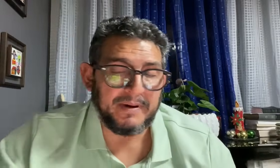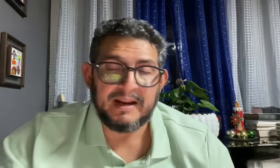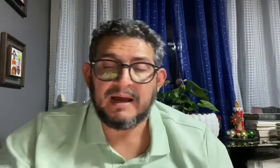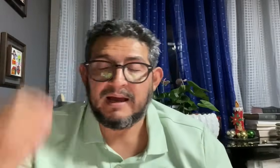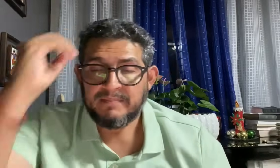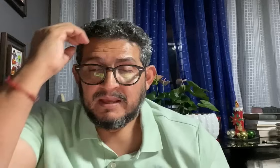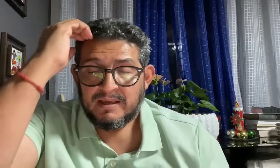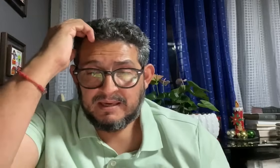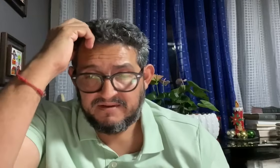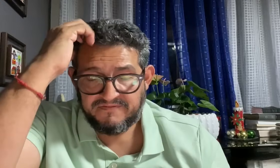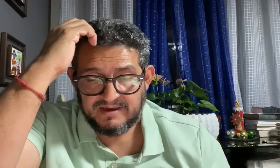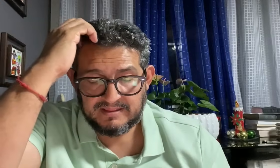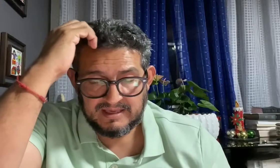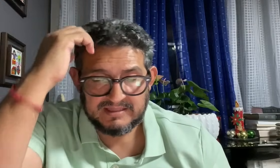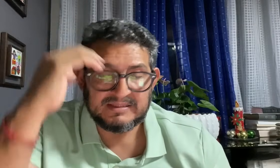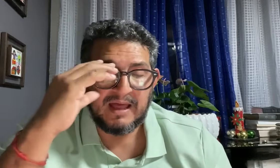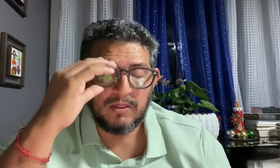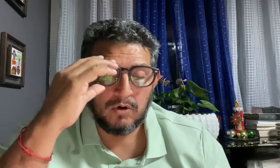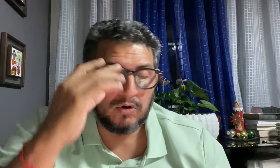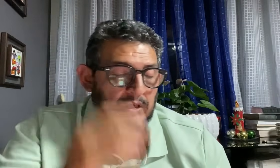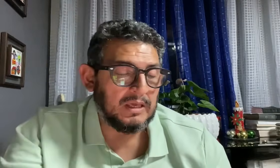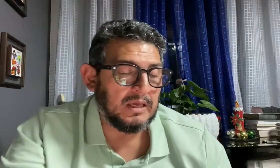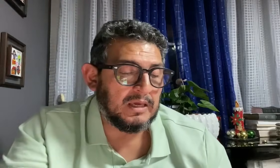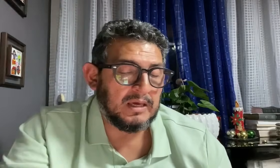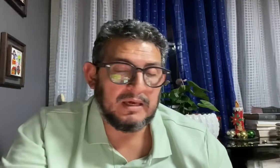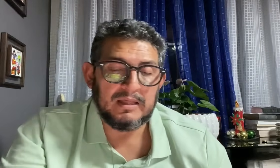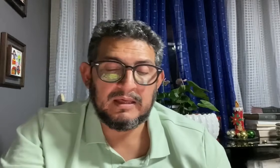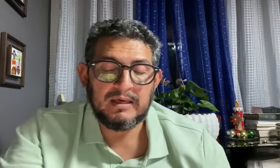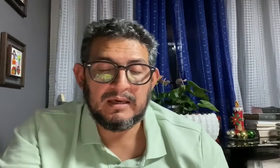Reservada para jefe de Estado y